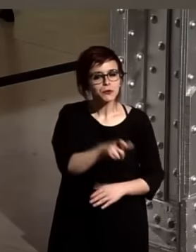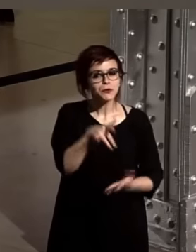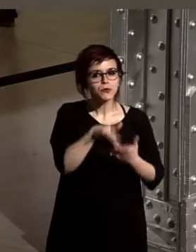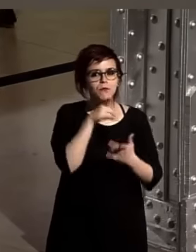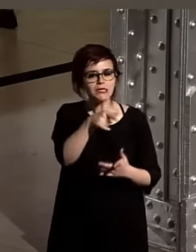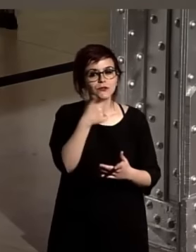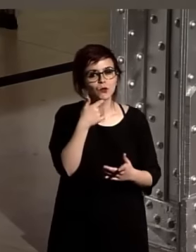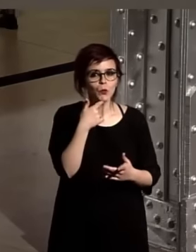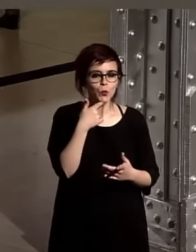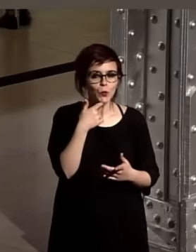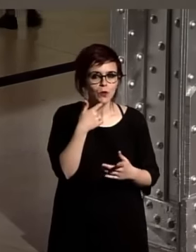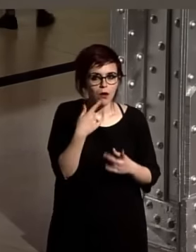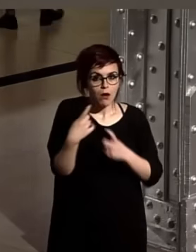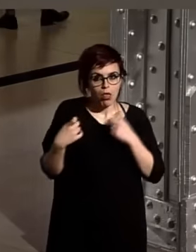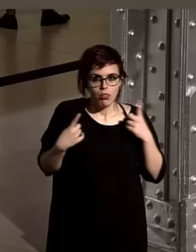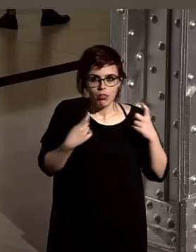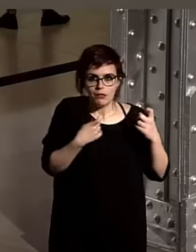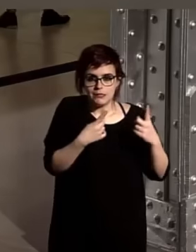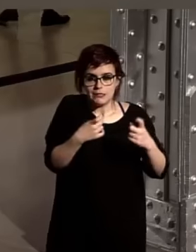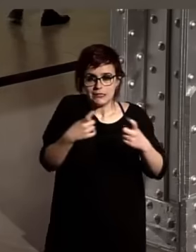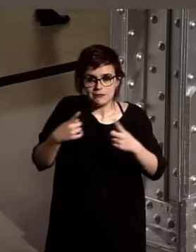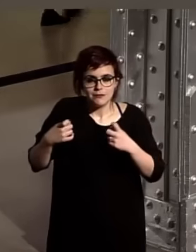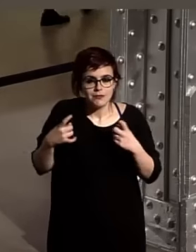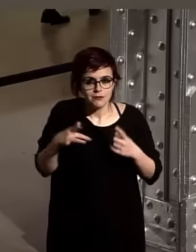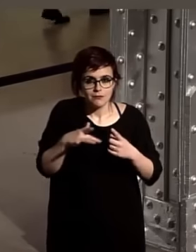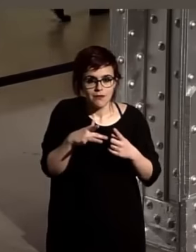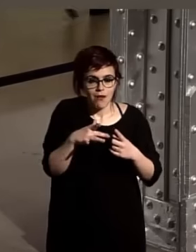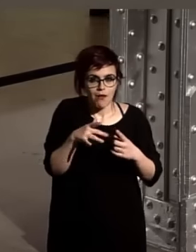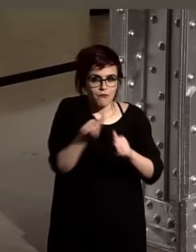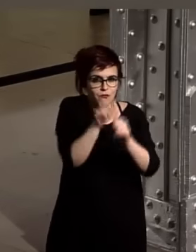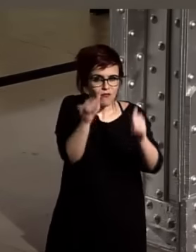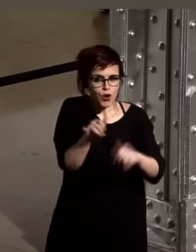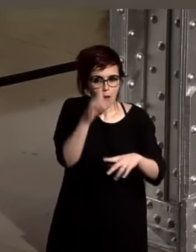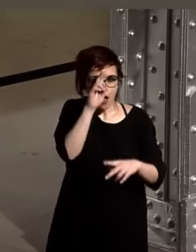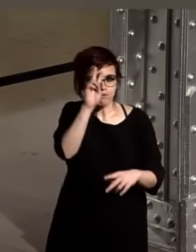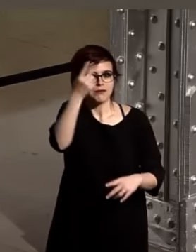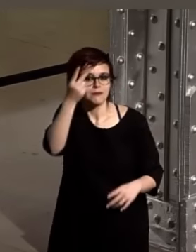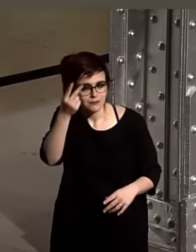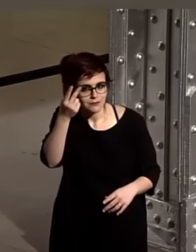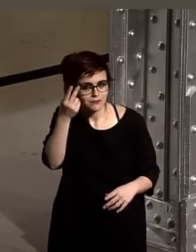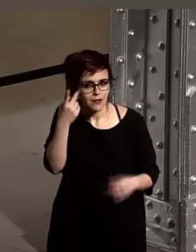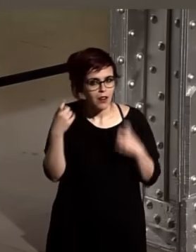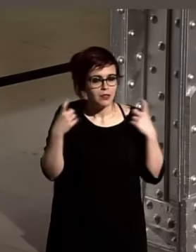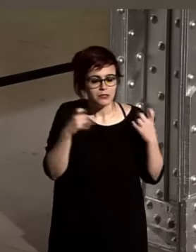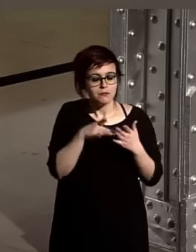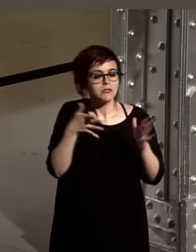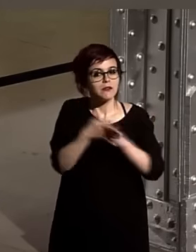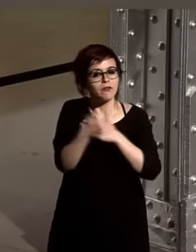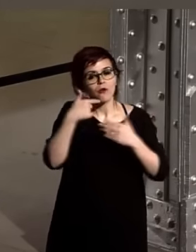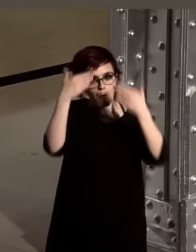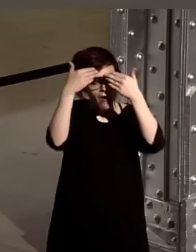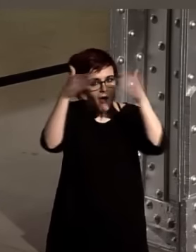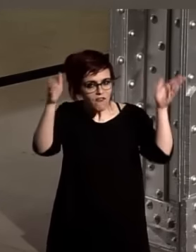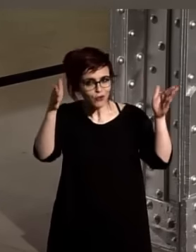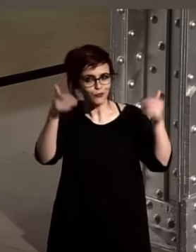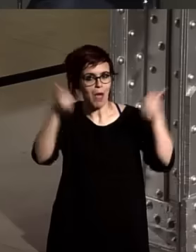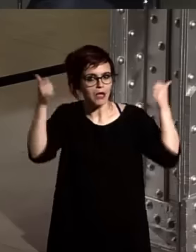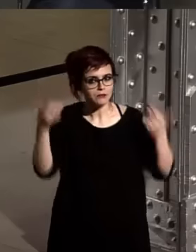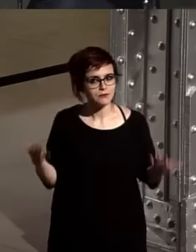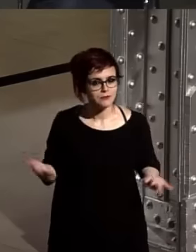está más sujeto a cambiar de manera de de pensar y esto es tener una mente más